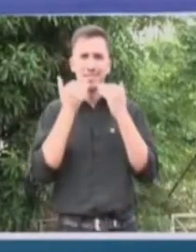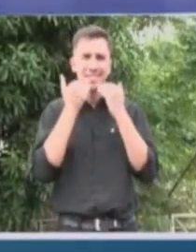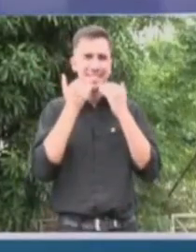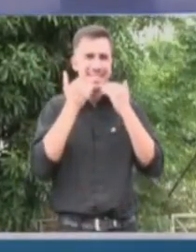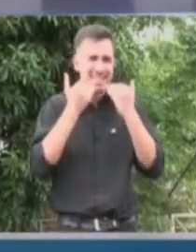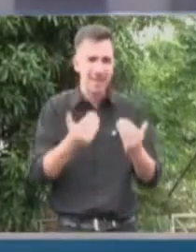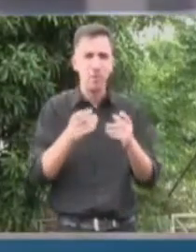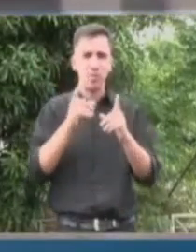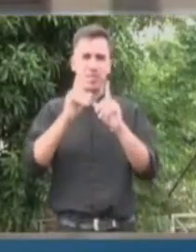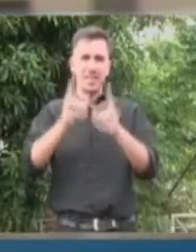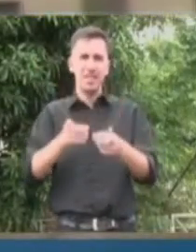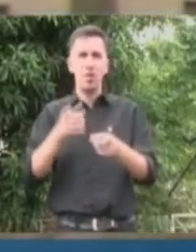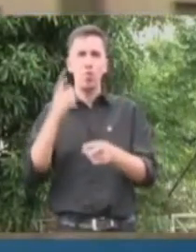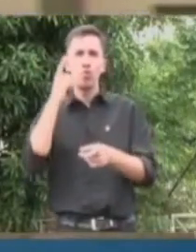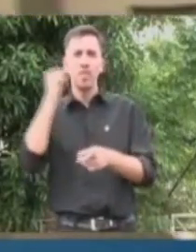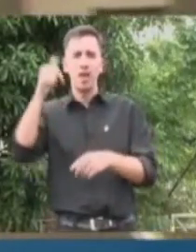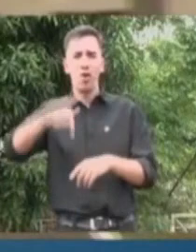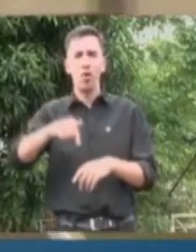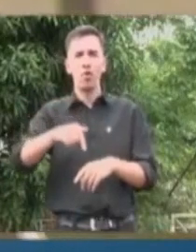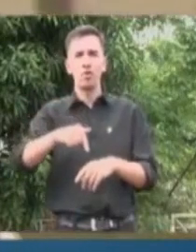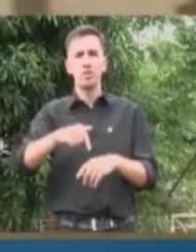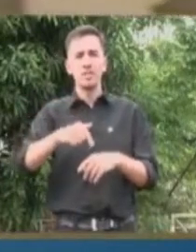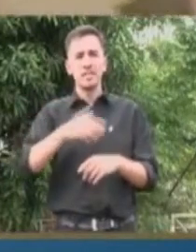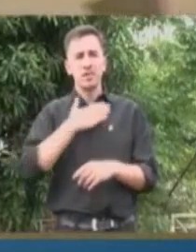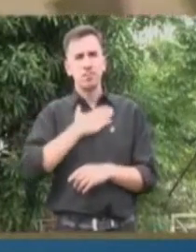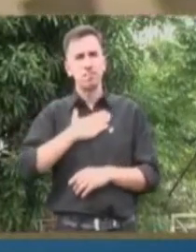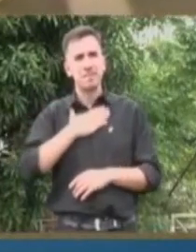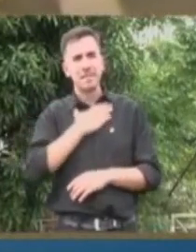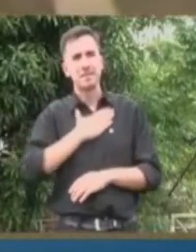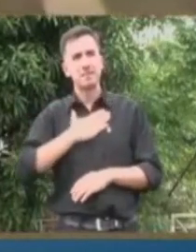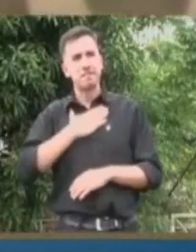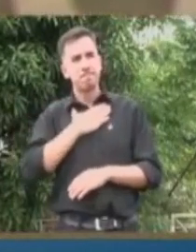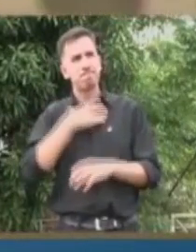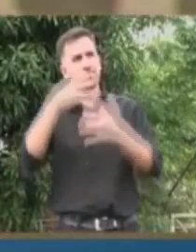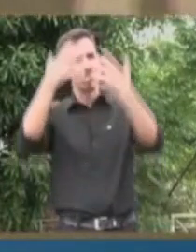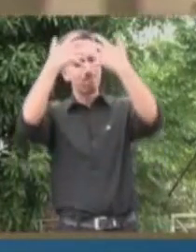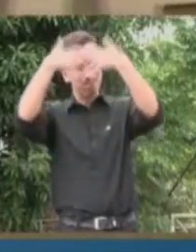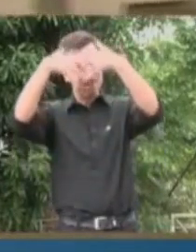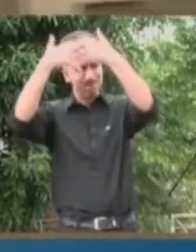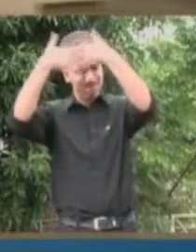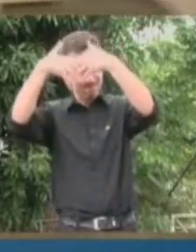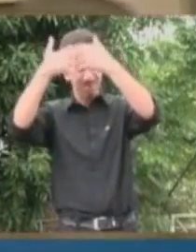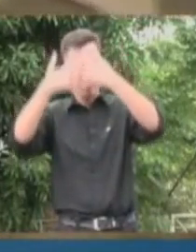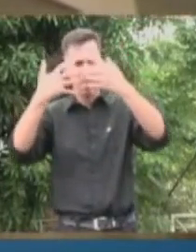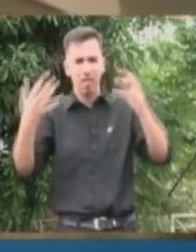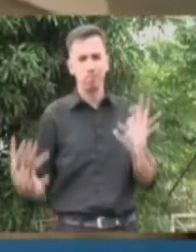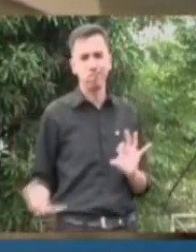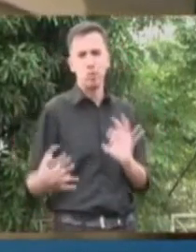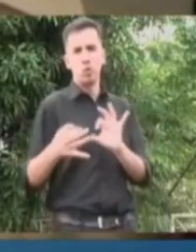agradecemos, pero también tiene que ser un día de profunda reflexión y de unión